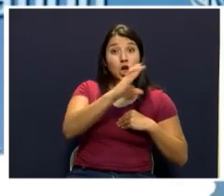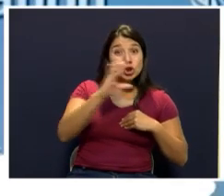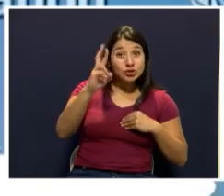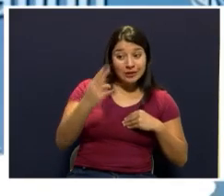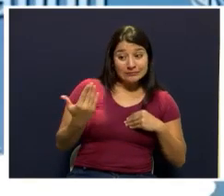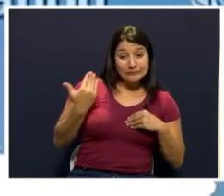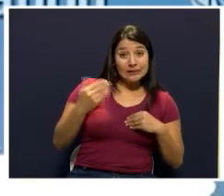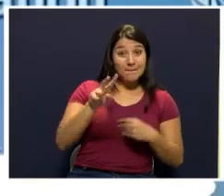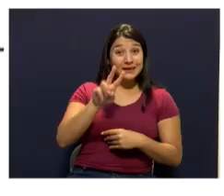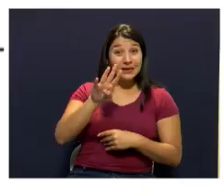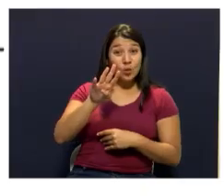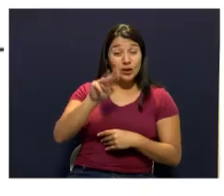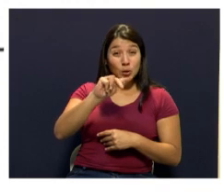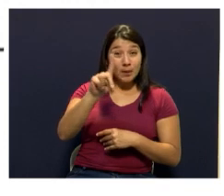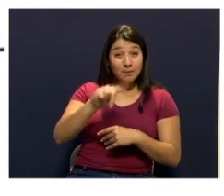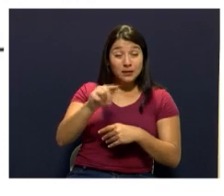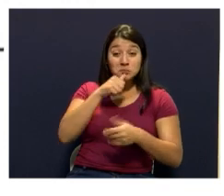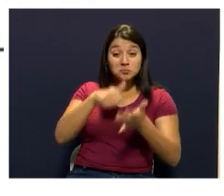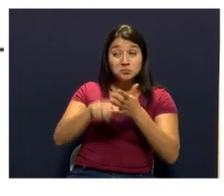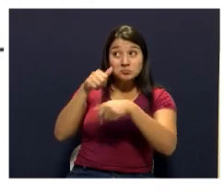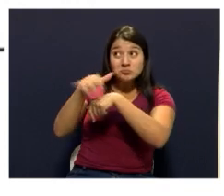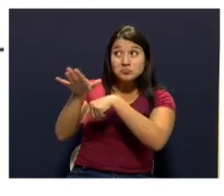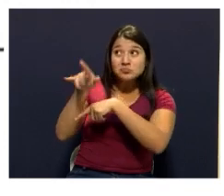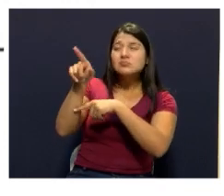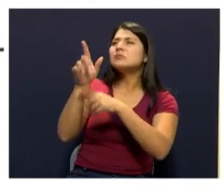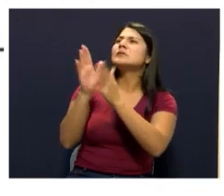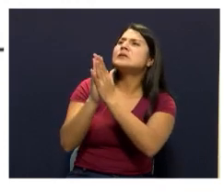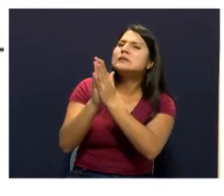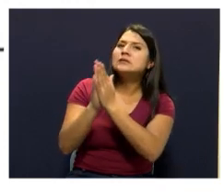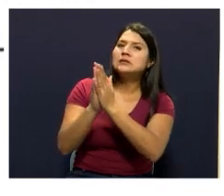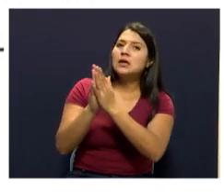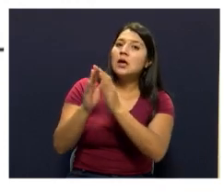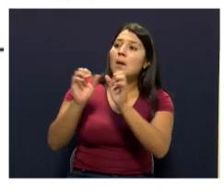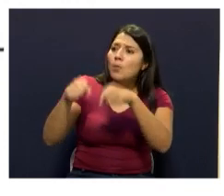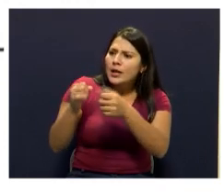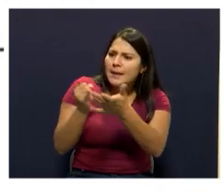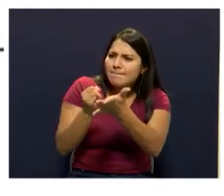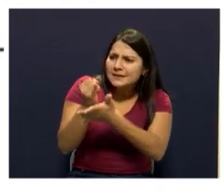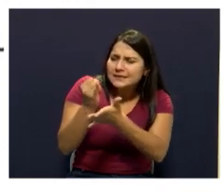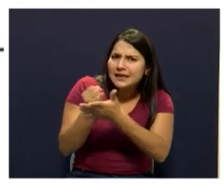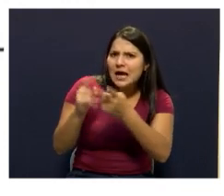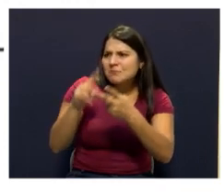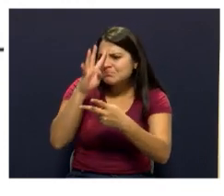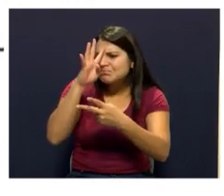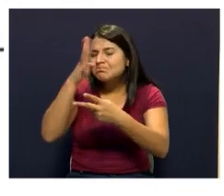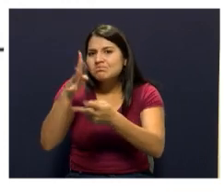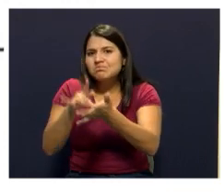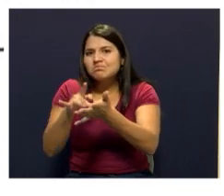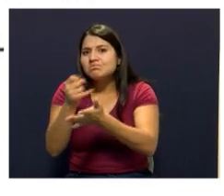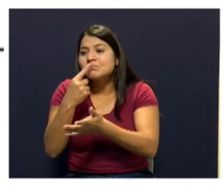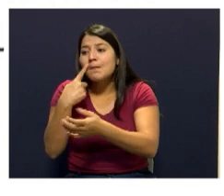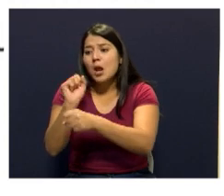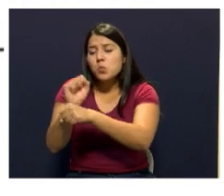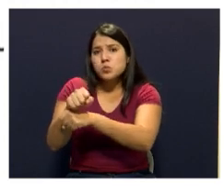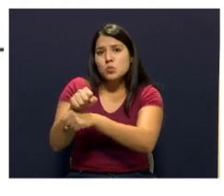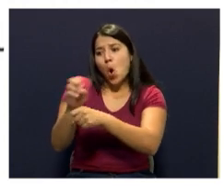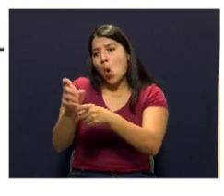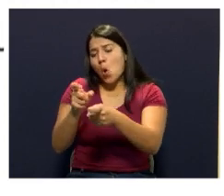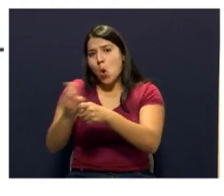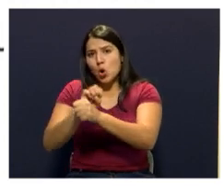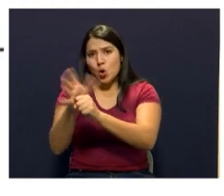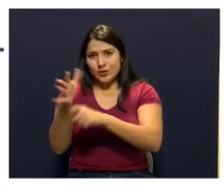pasado 24 de marzo para la prevención e investigación de un tratamiento contra el COVID-19. En una carta enviada el